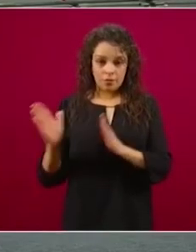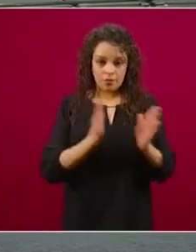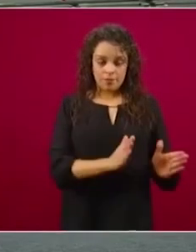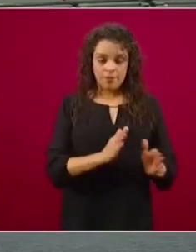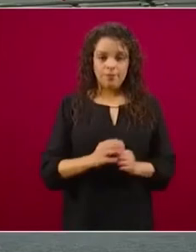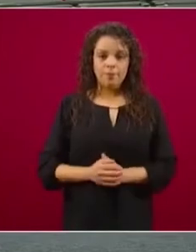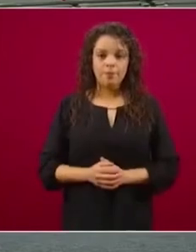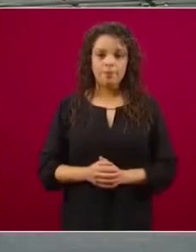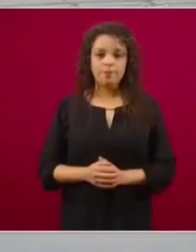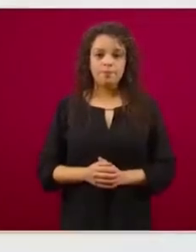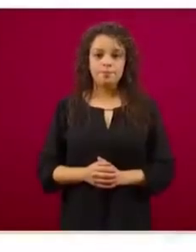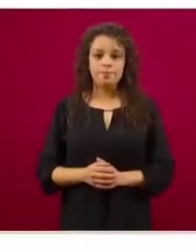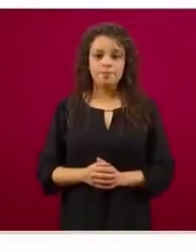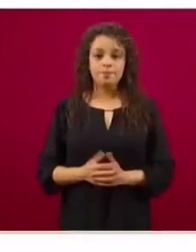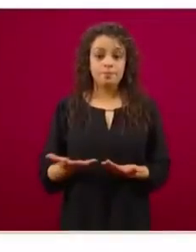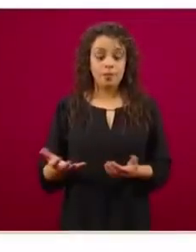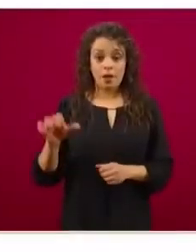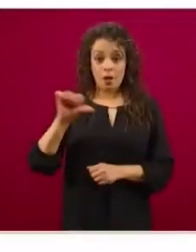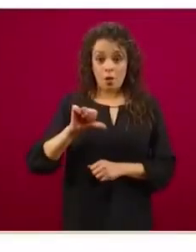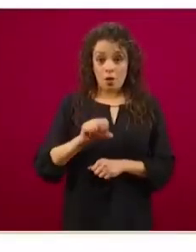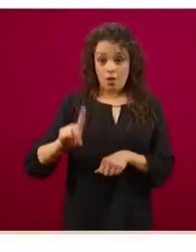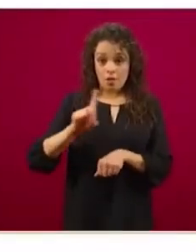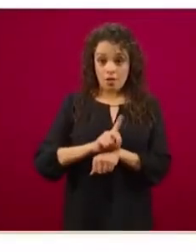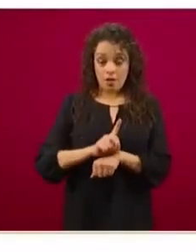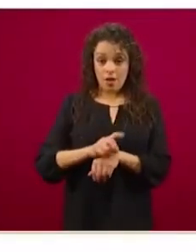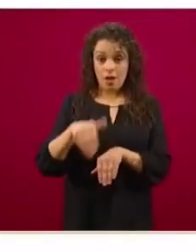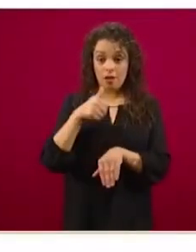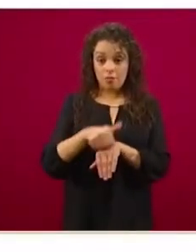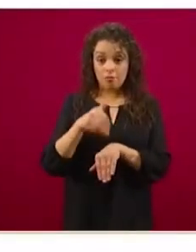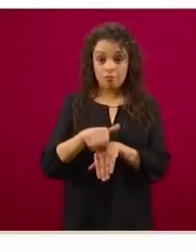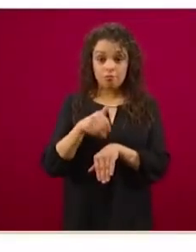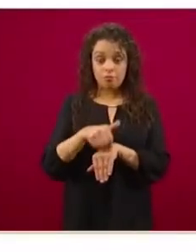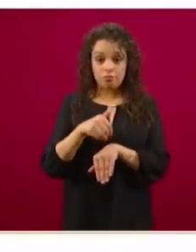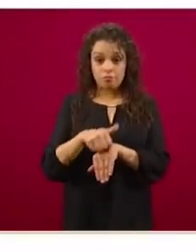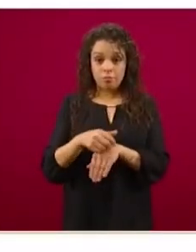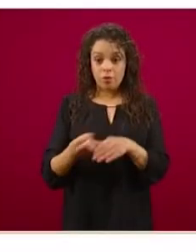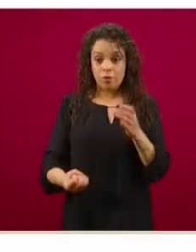Entonces, digamos, al día de hoy la cifra actualizada sería